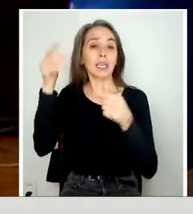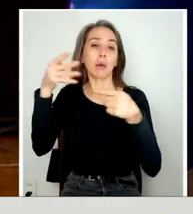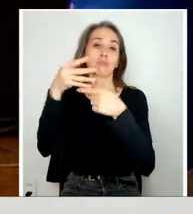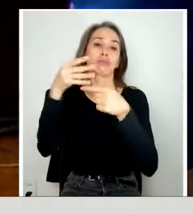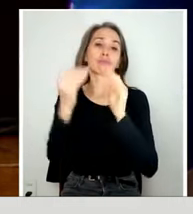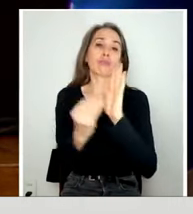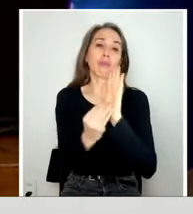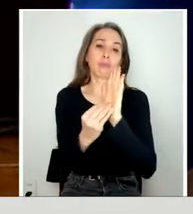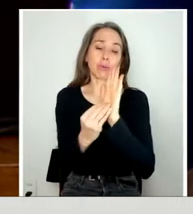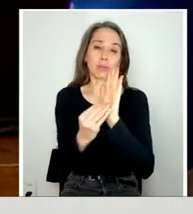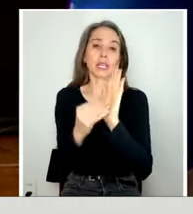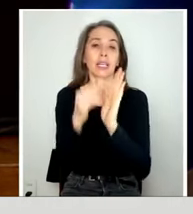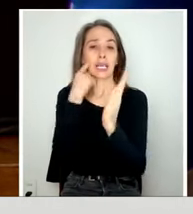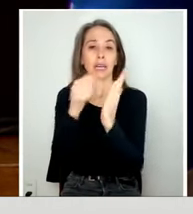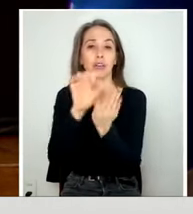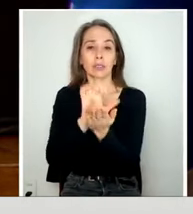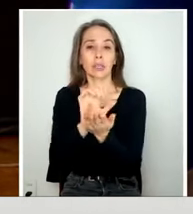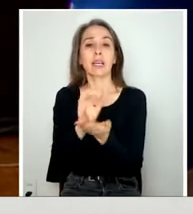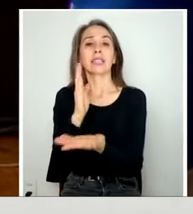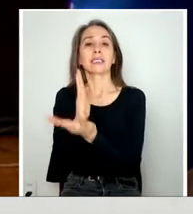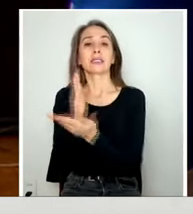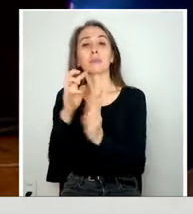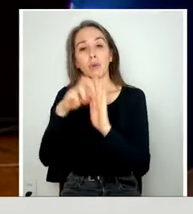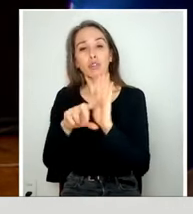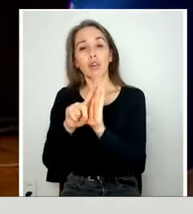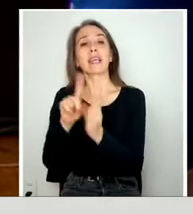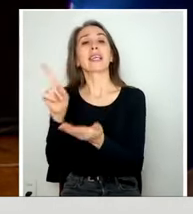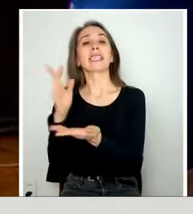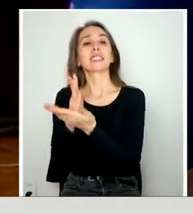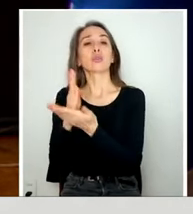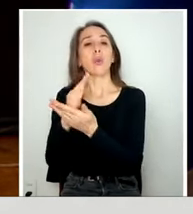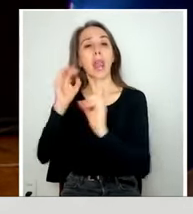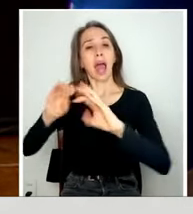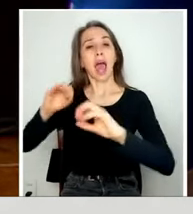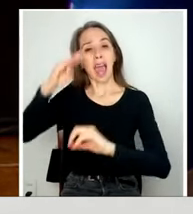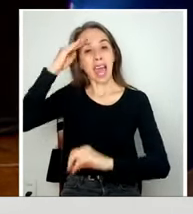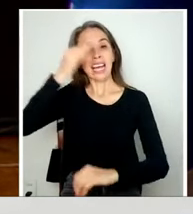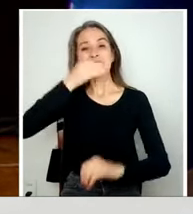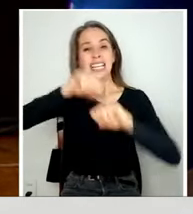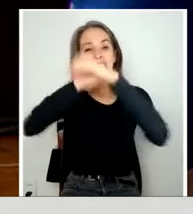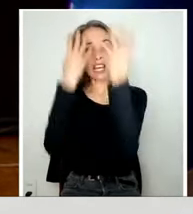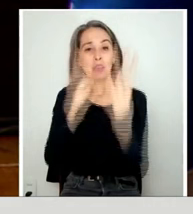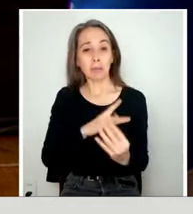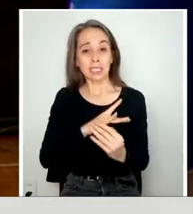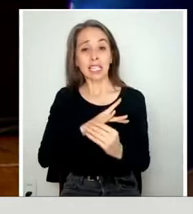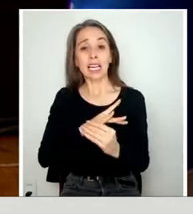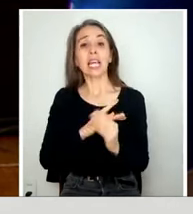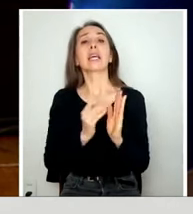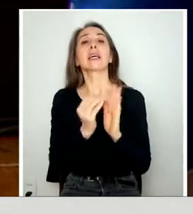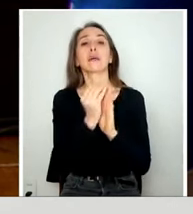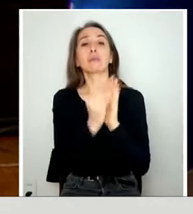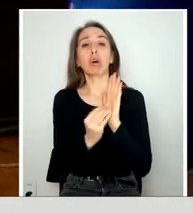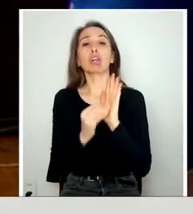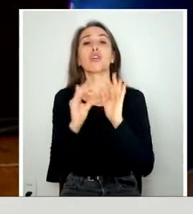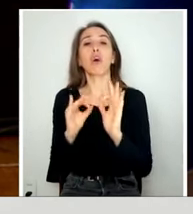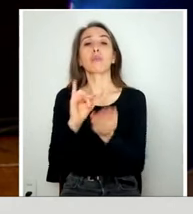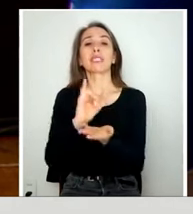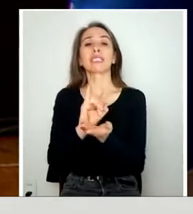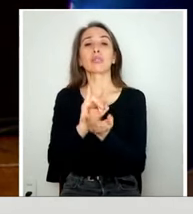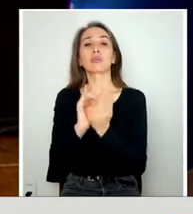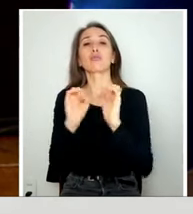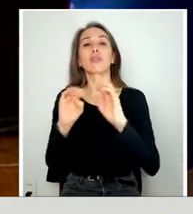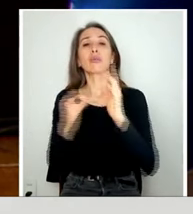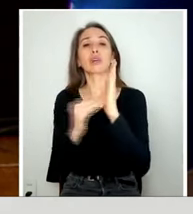de la escuela de gendarmería de chile dentro de aquellas instituciones de educación superior que el estado reconoce oficialmente e